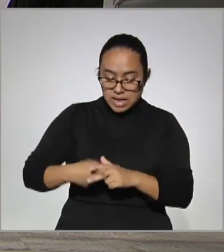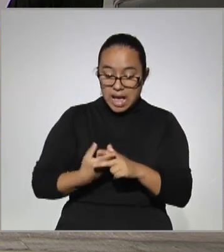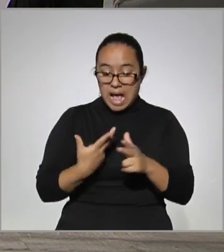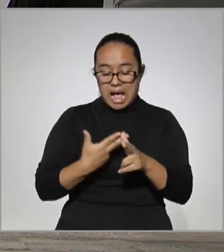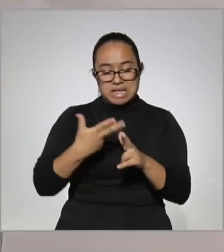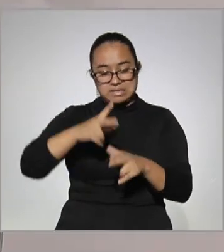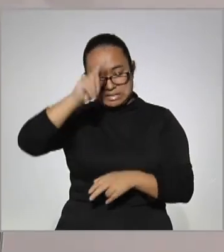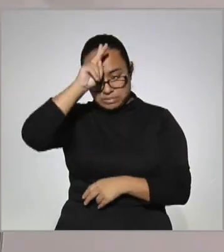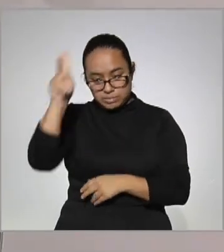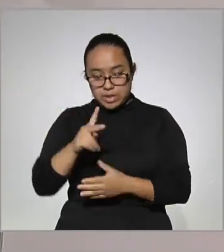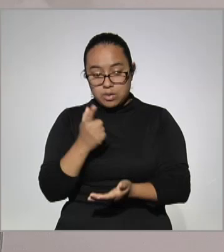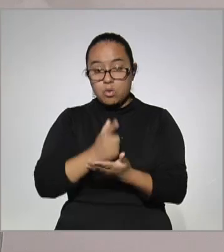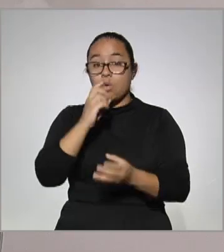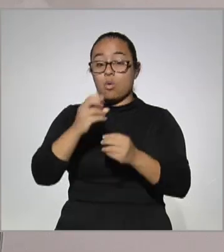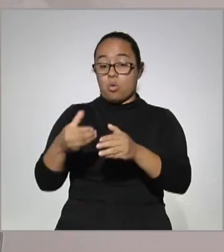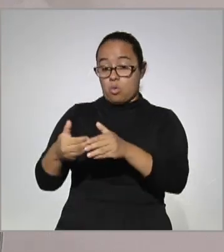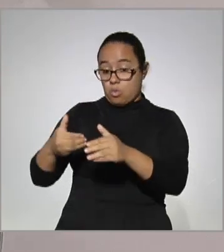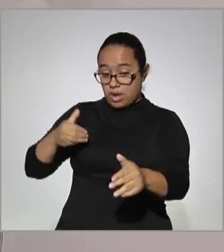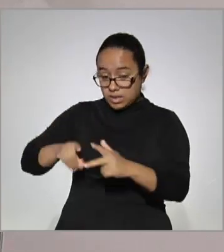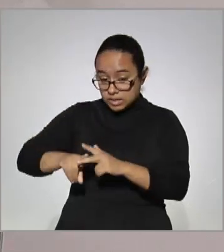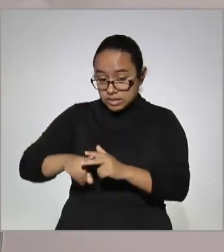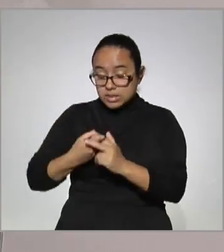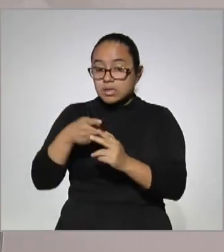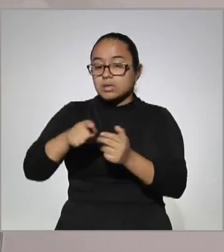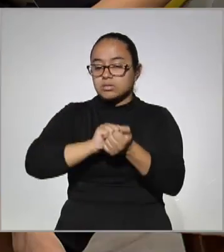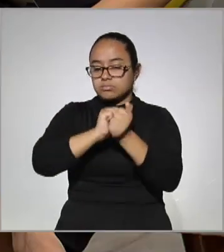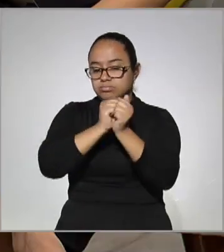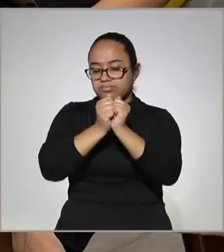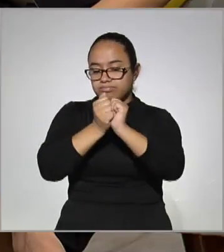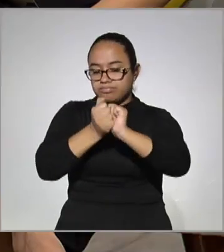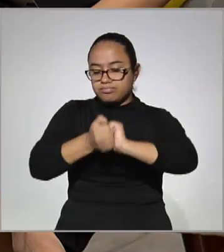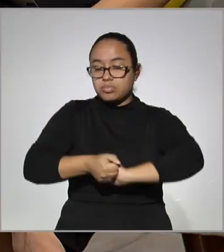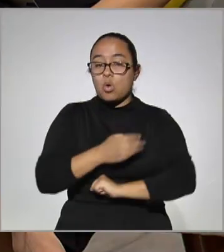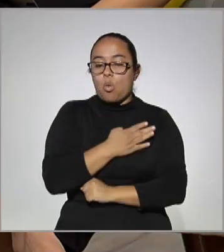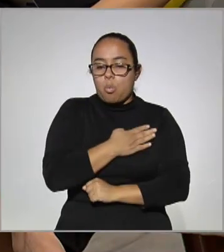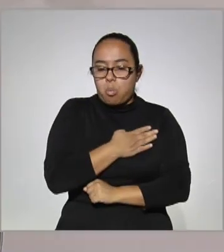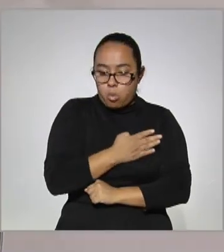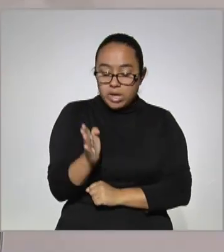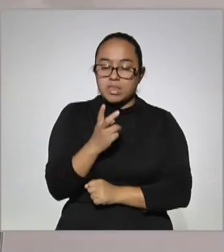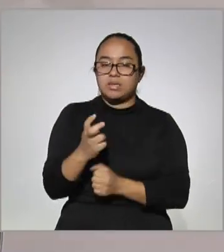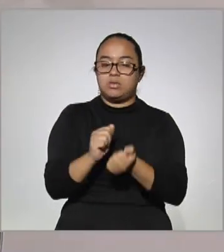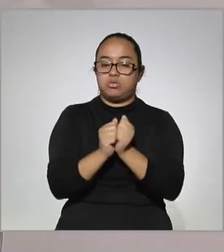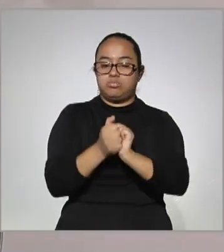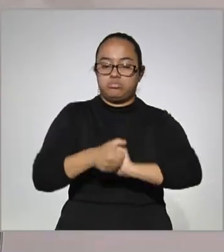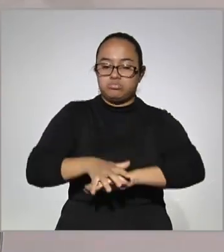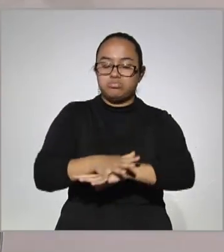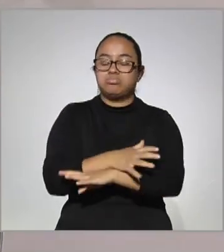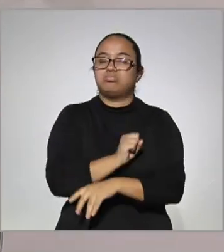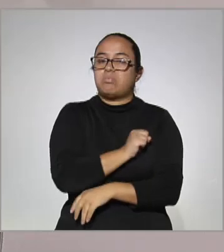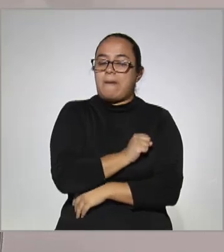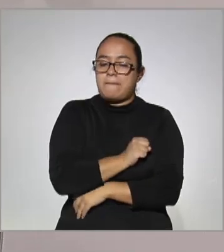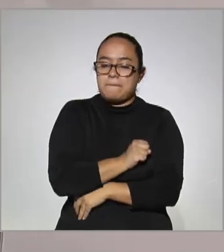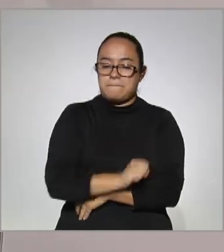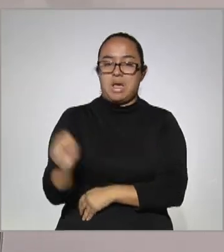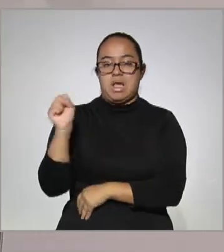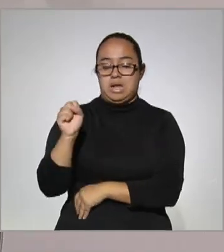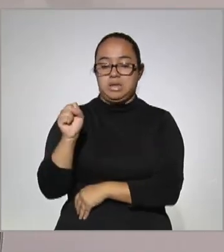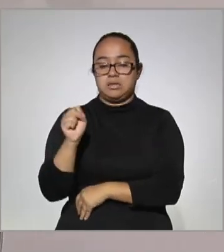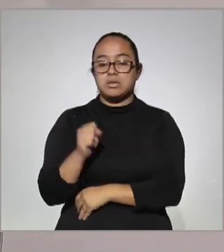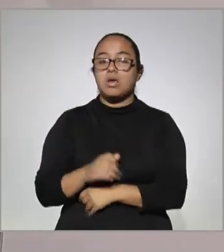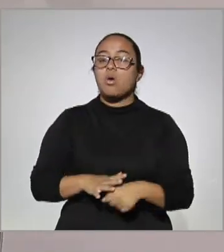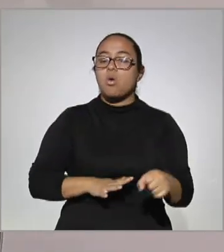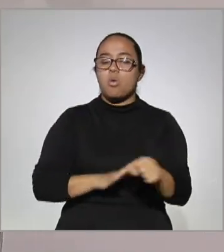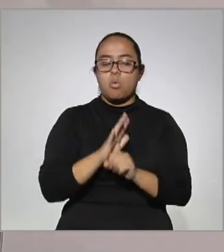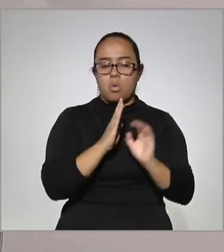avanzado o desde antes de que empiece, que se empiezan a transformar las células buenas, empiezan a cambiar, a hacerse malas. ¿En qué